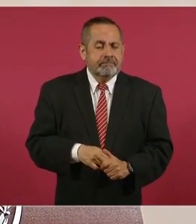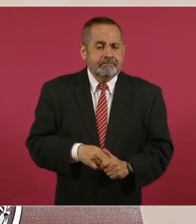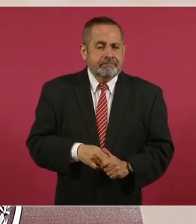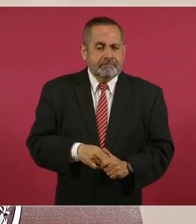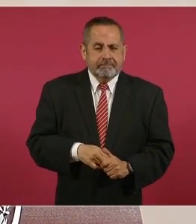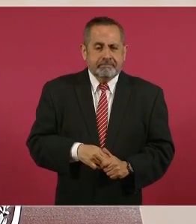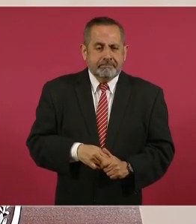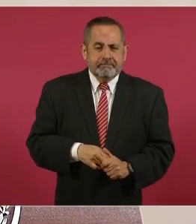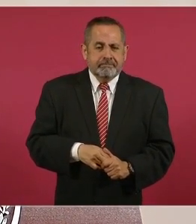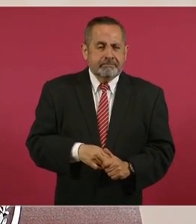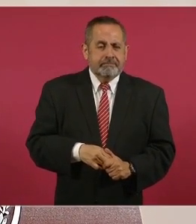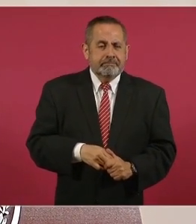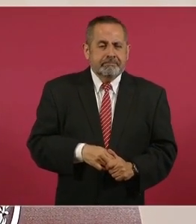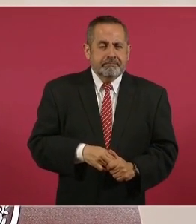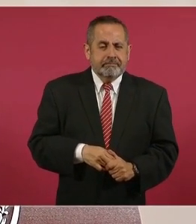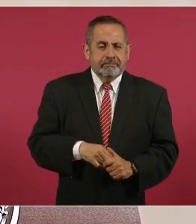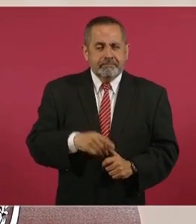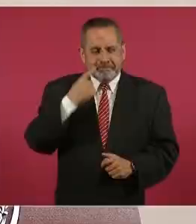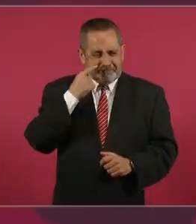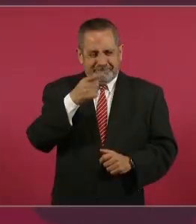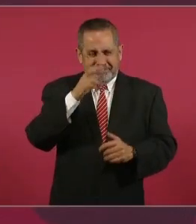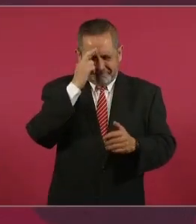el tweet